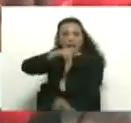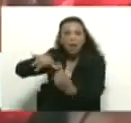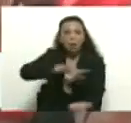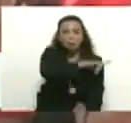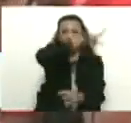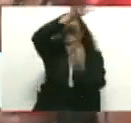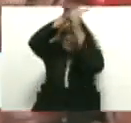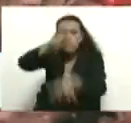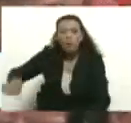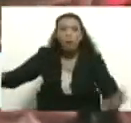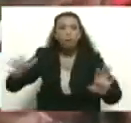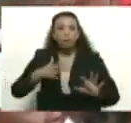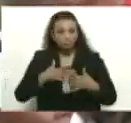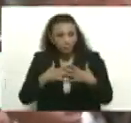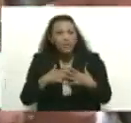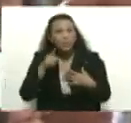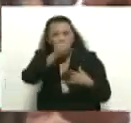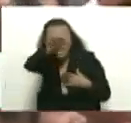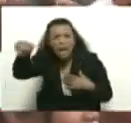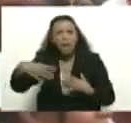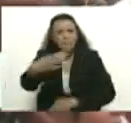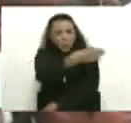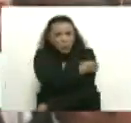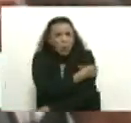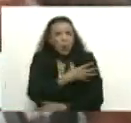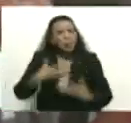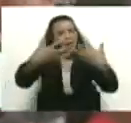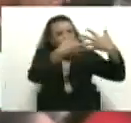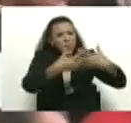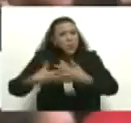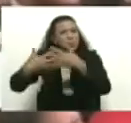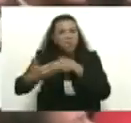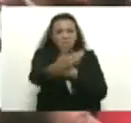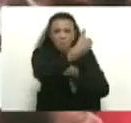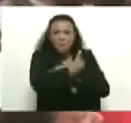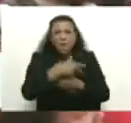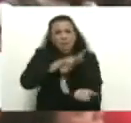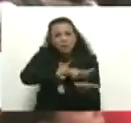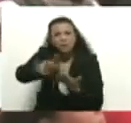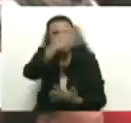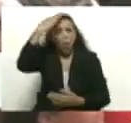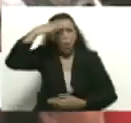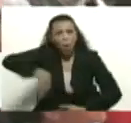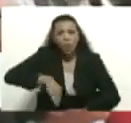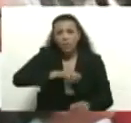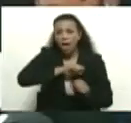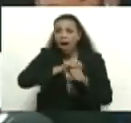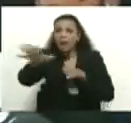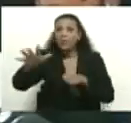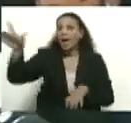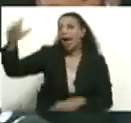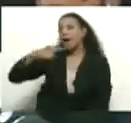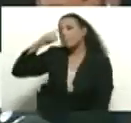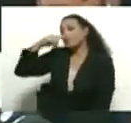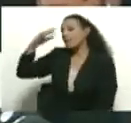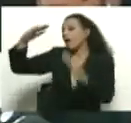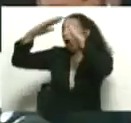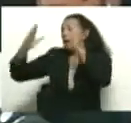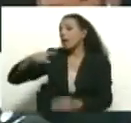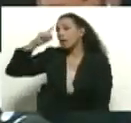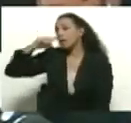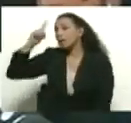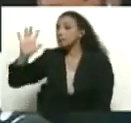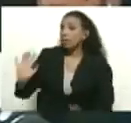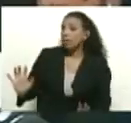bomba. ¿Ustedes creen que los gringos lanzan una bomba y la van a lanzar en Alto Prado? ¿Saben para dónde la